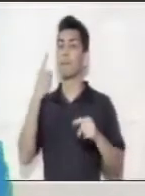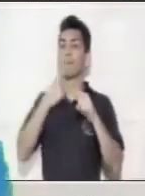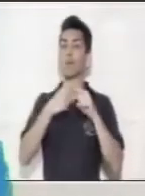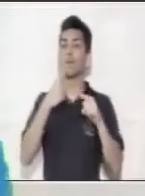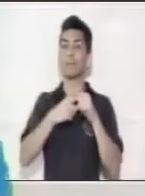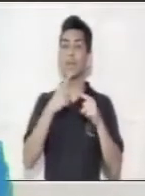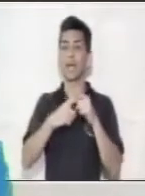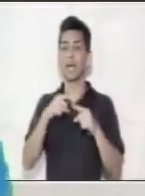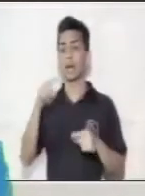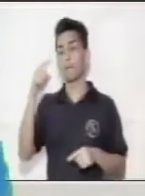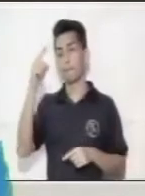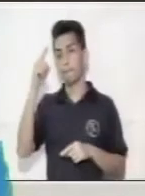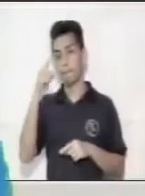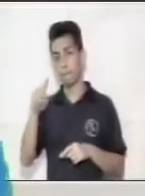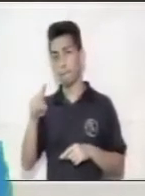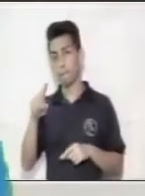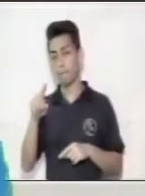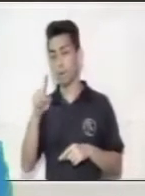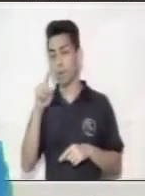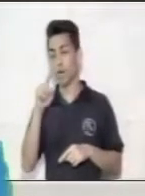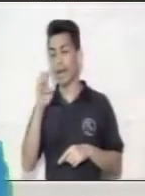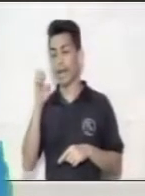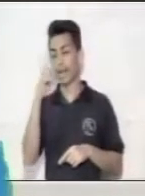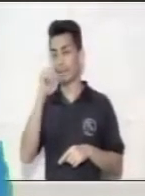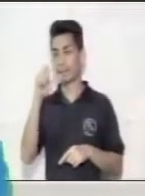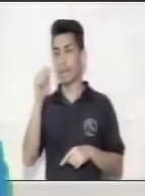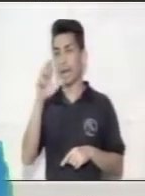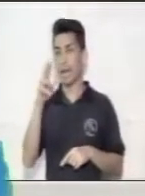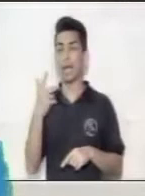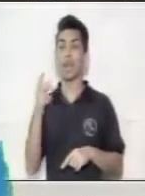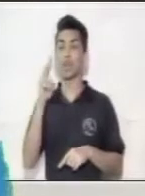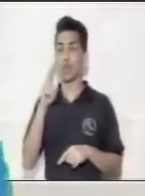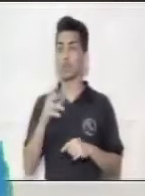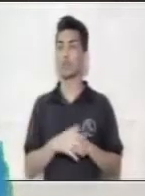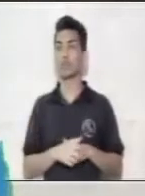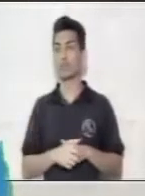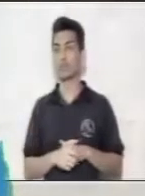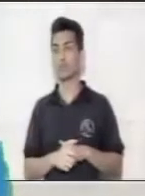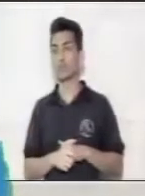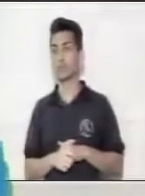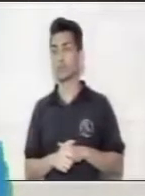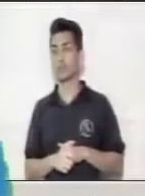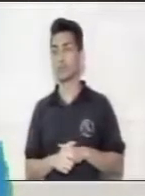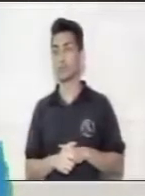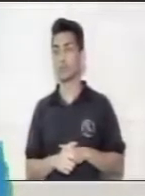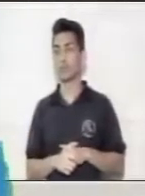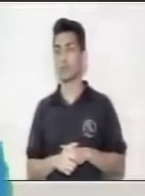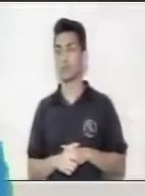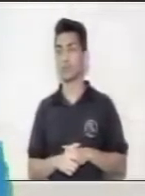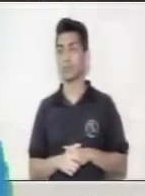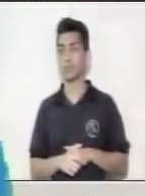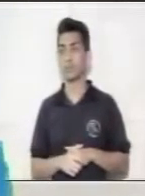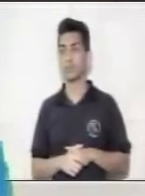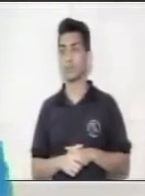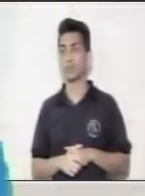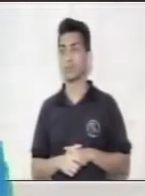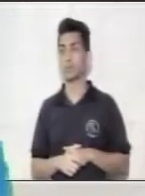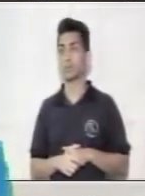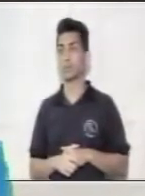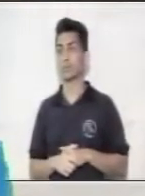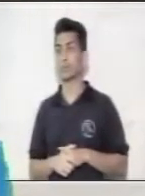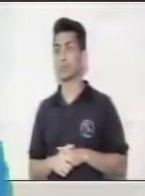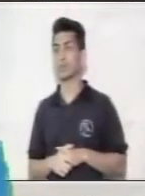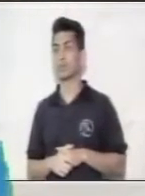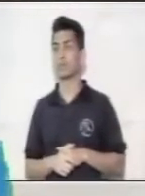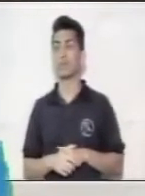un escalar? En este caso 2. ¿Cuál sería entonces el resultado en coordenadas? Nuestro vector